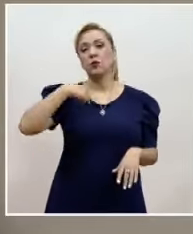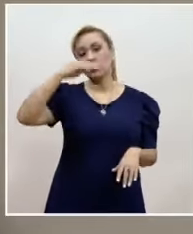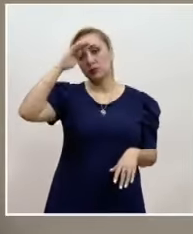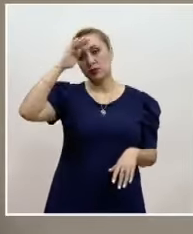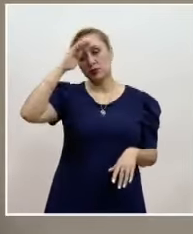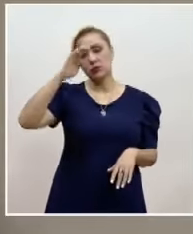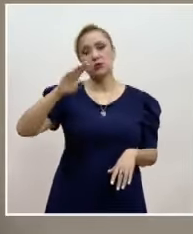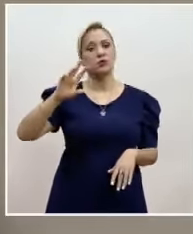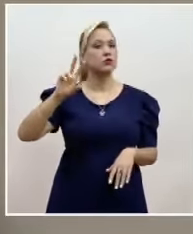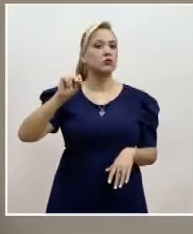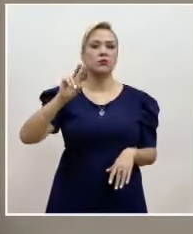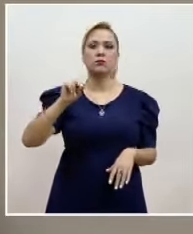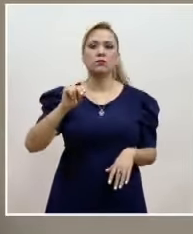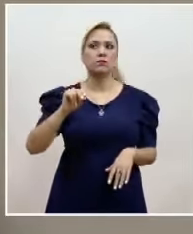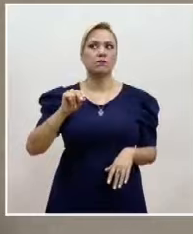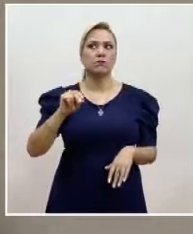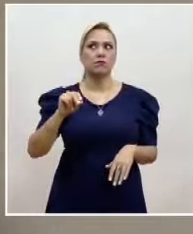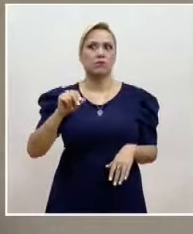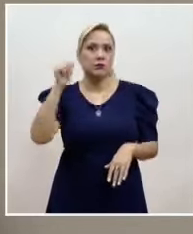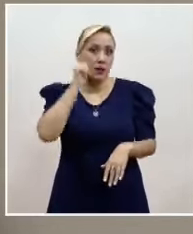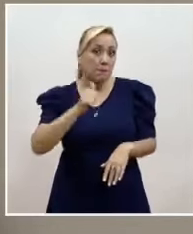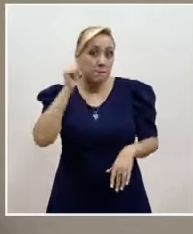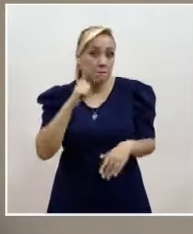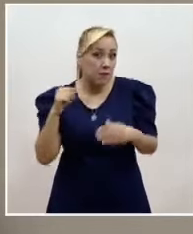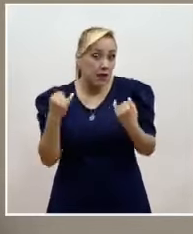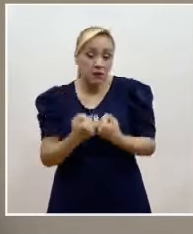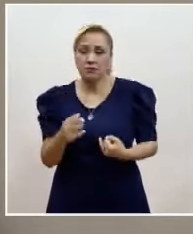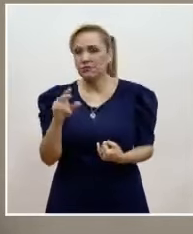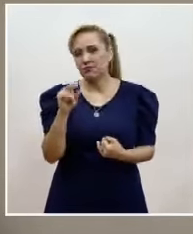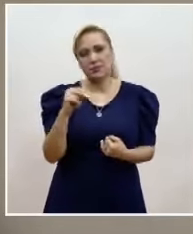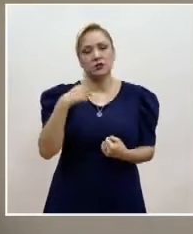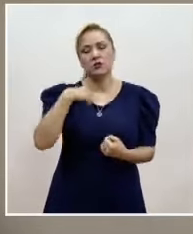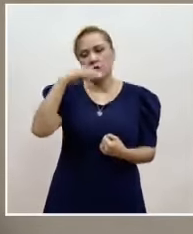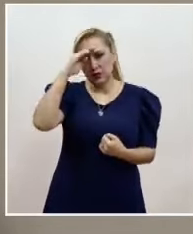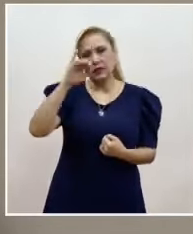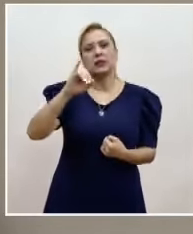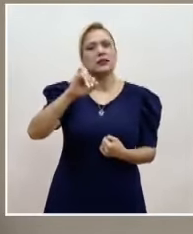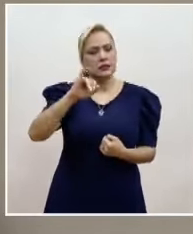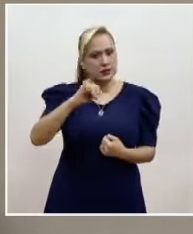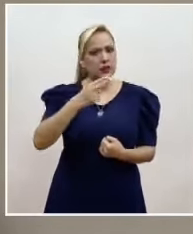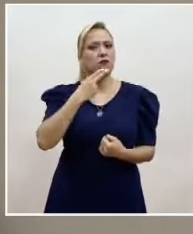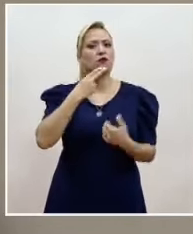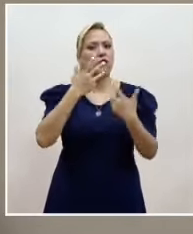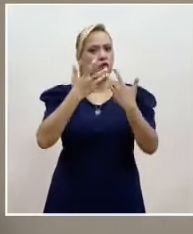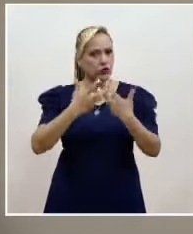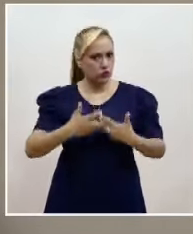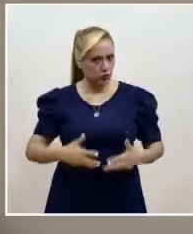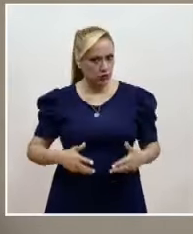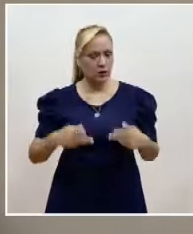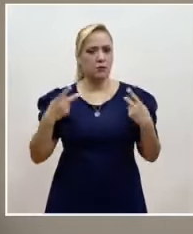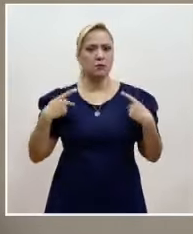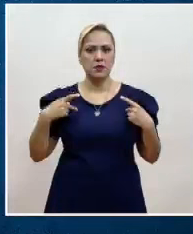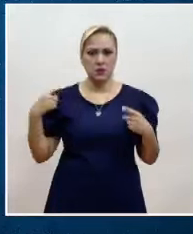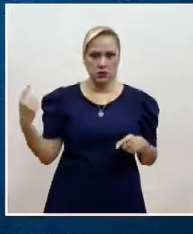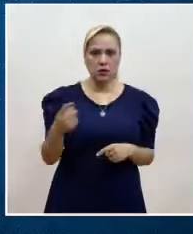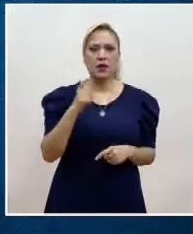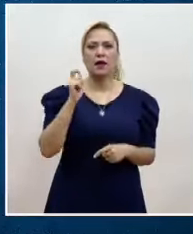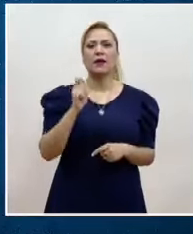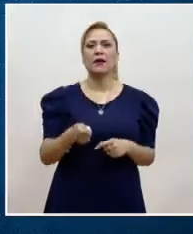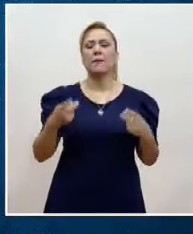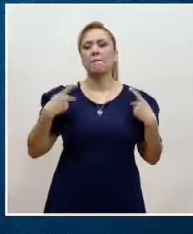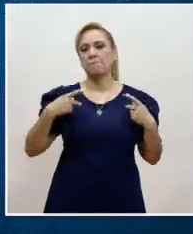no necesariamente es así. Creo que sí funciona y sí da cercanía para algunas personas, por ejemplo,